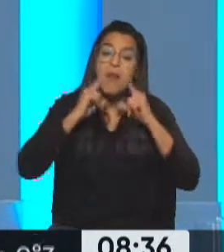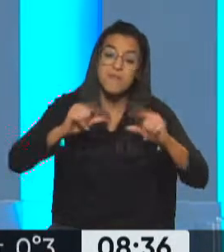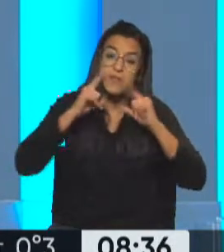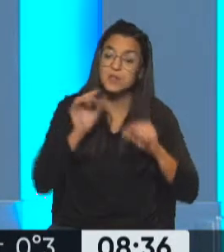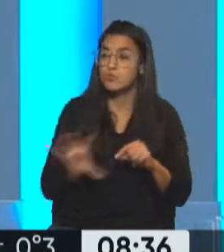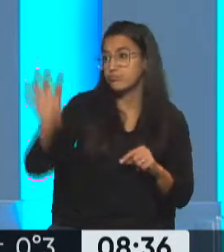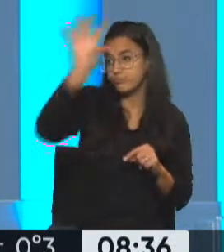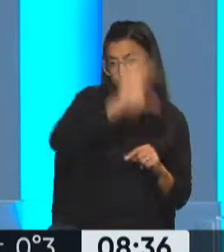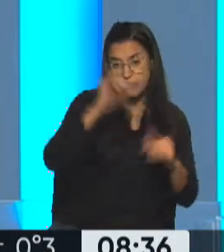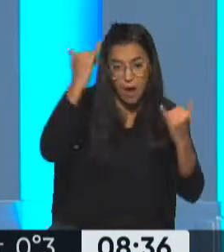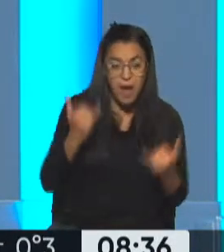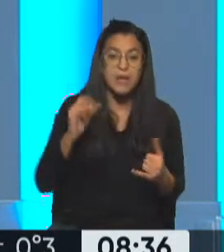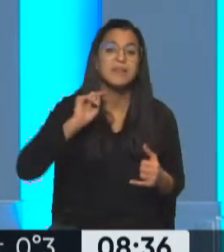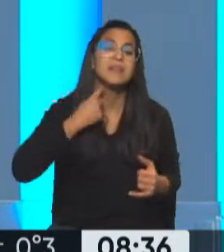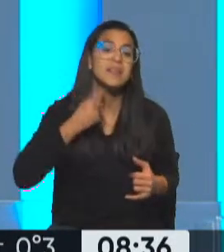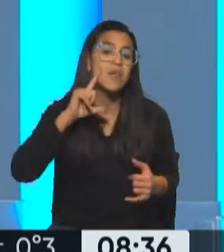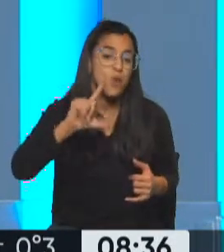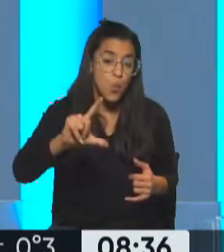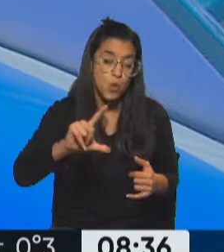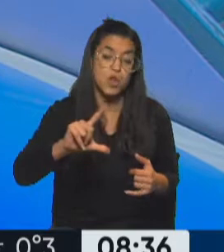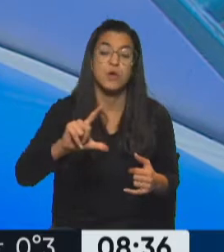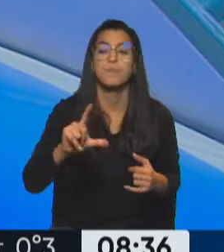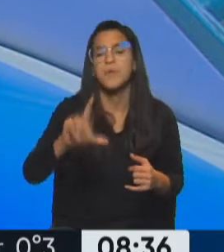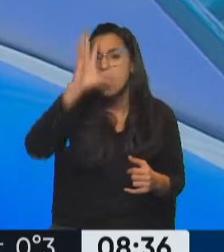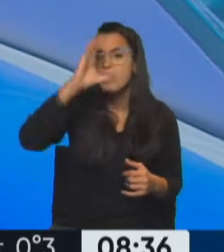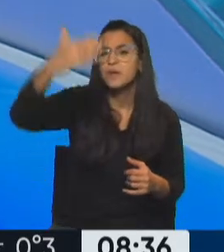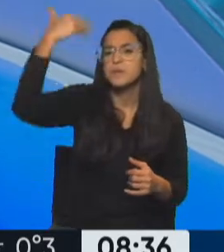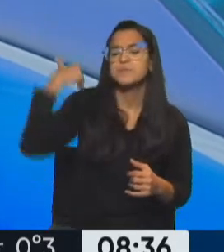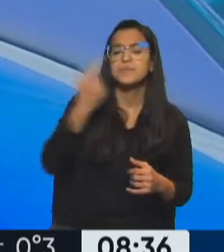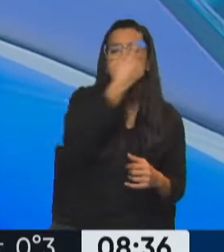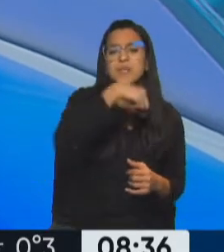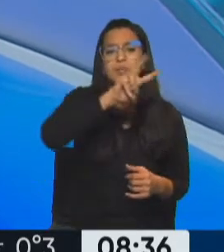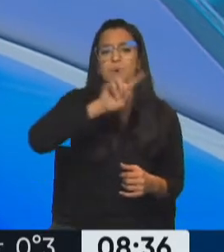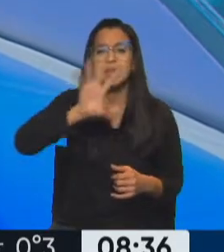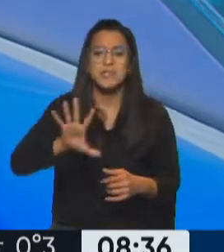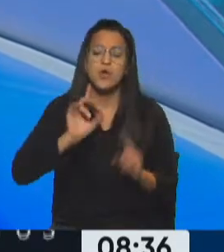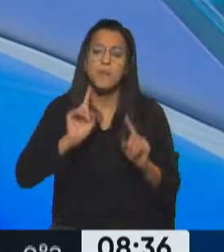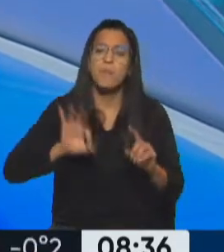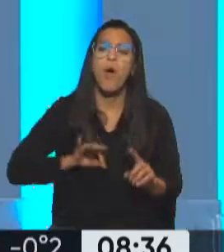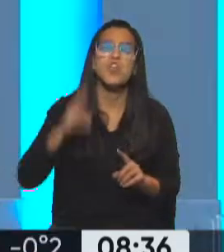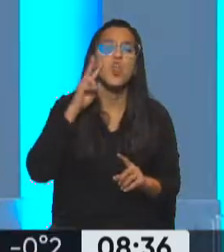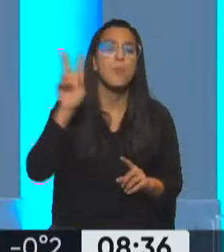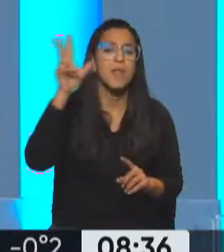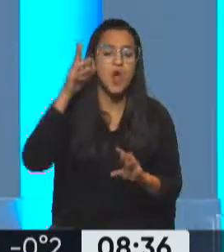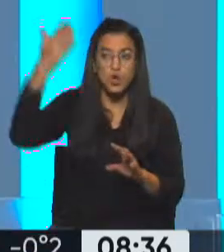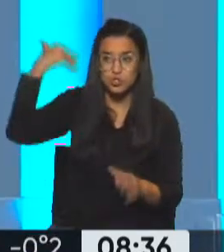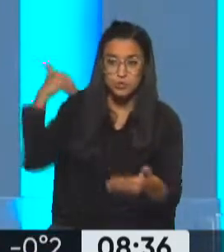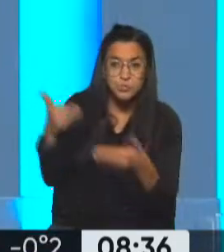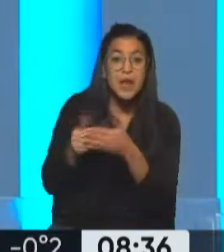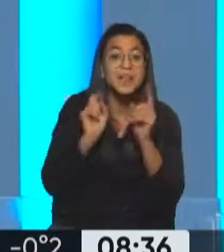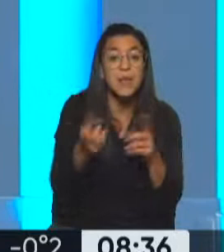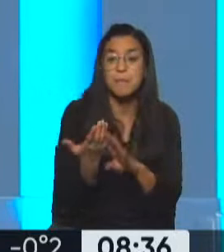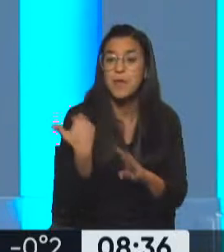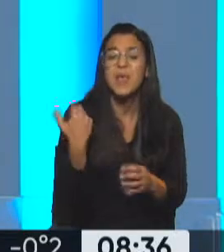todo el país. Insistimos, va a ser el 13 de julio. Nos recuerda a la 125 de 2008, pero también más cerca a lo que fue